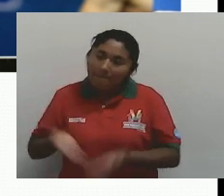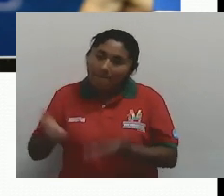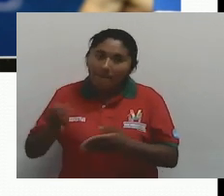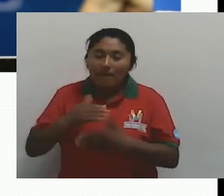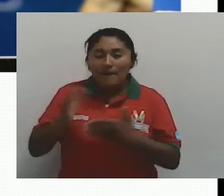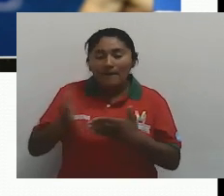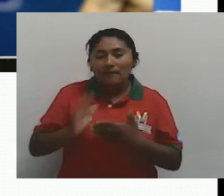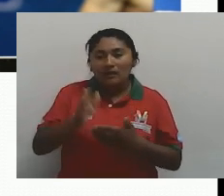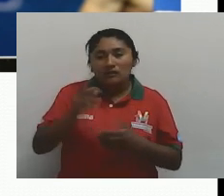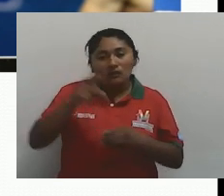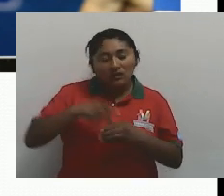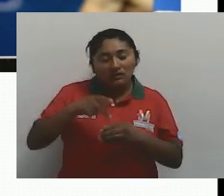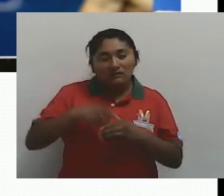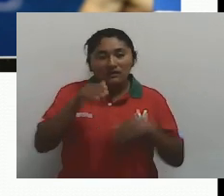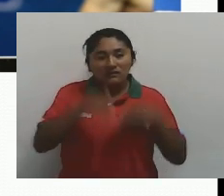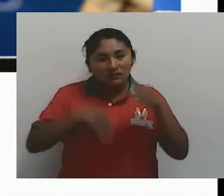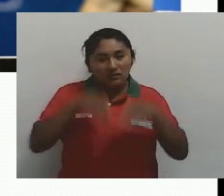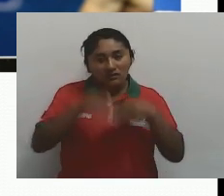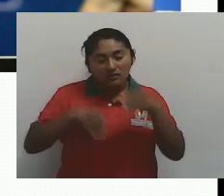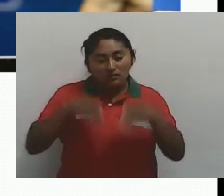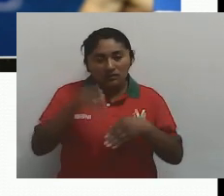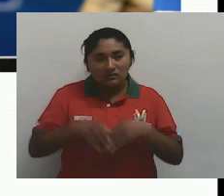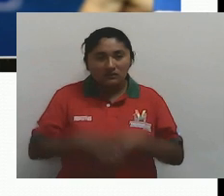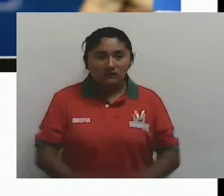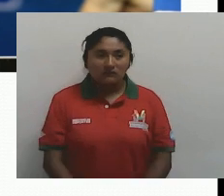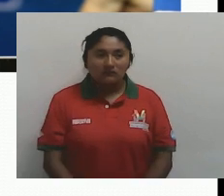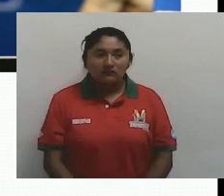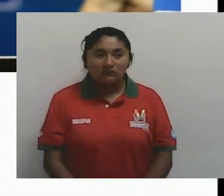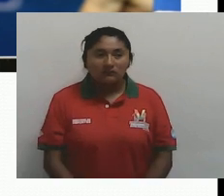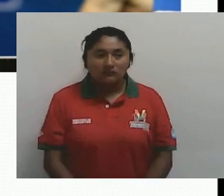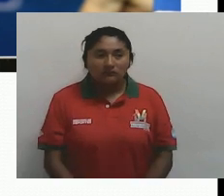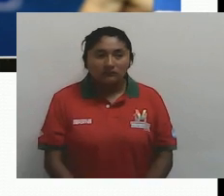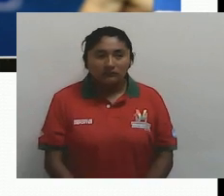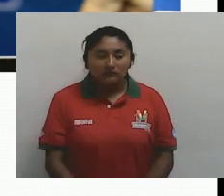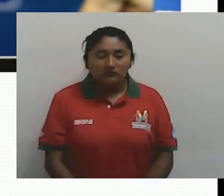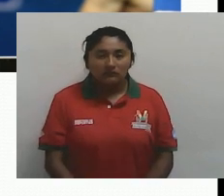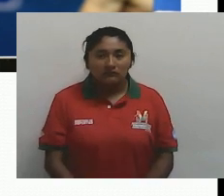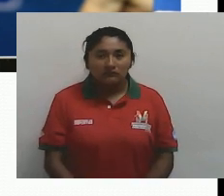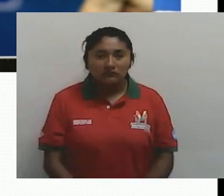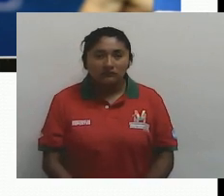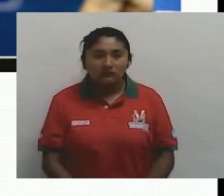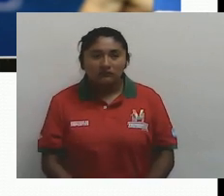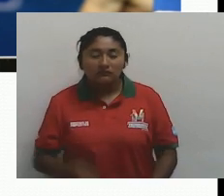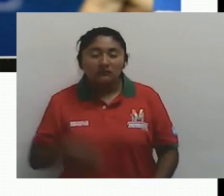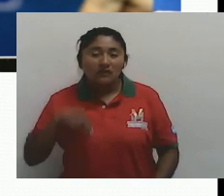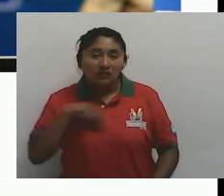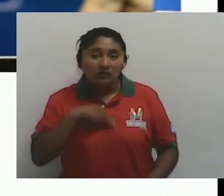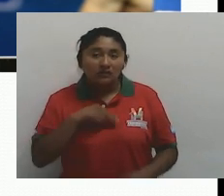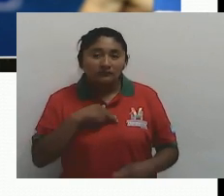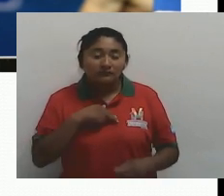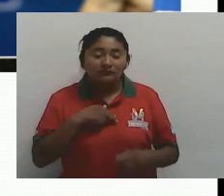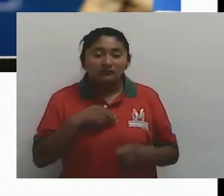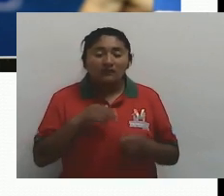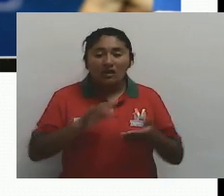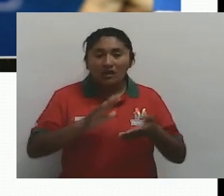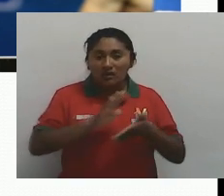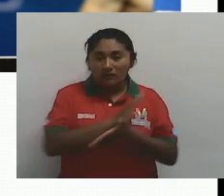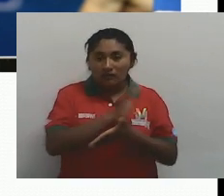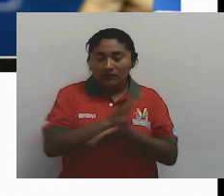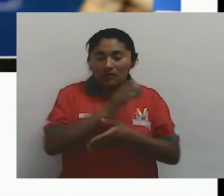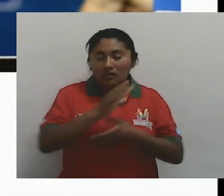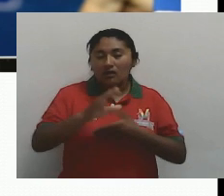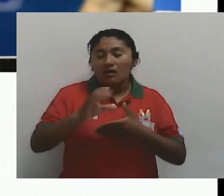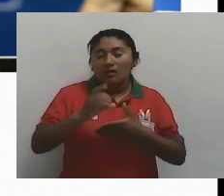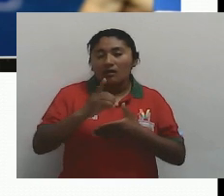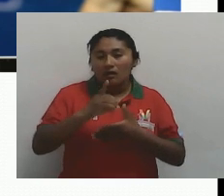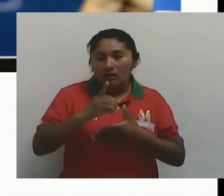tiene también dos opciones, en la boleta de descalificación se menciona que esto puede ser con o sin señal.